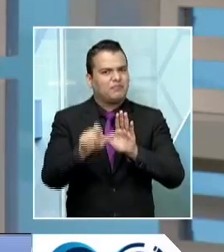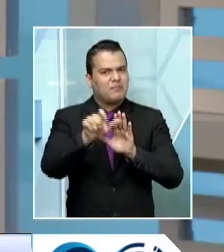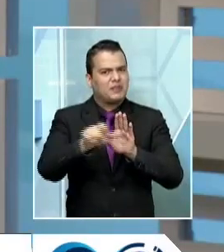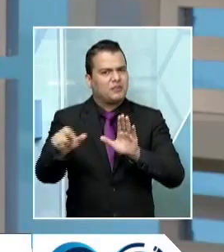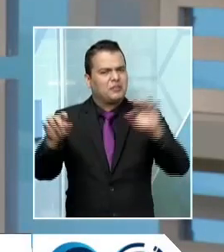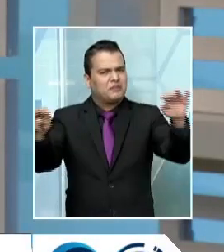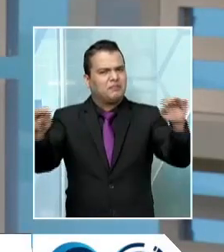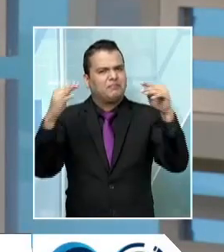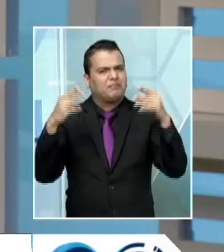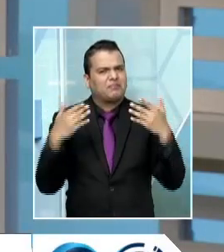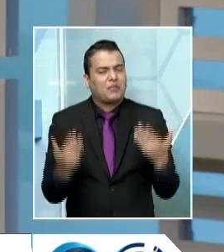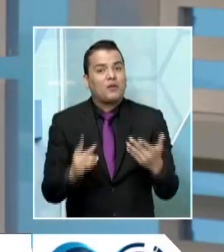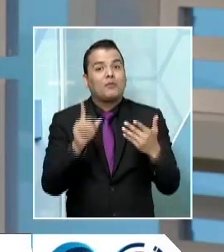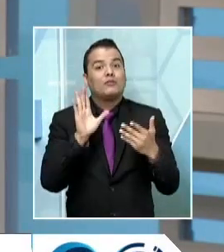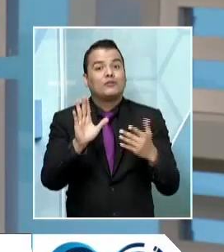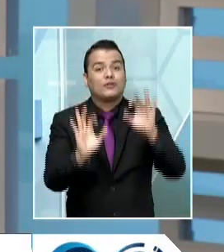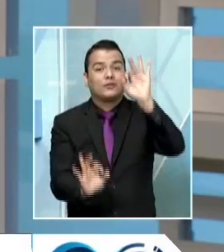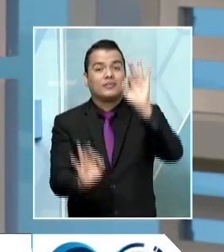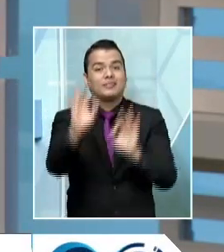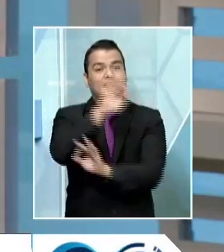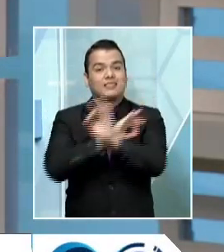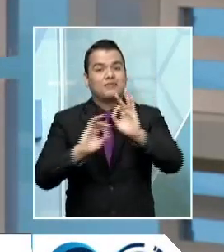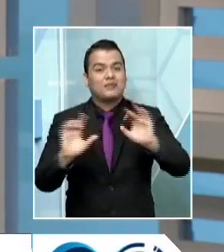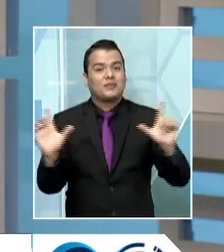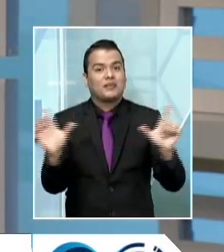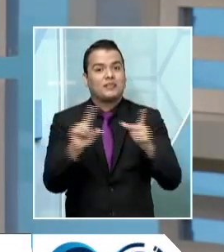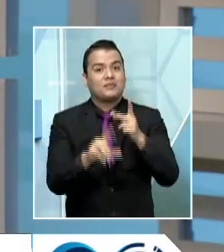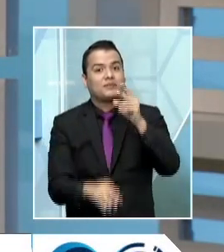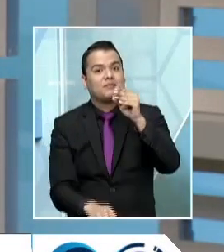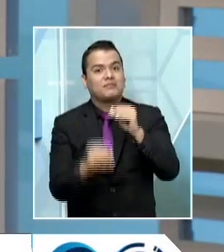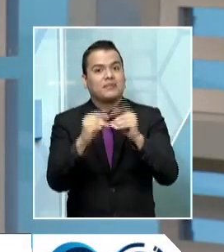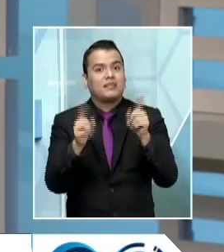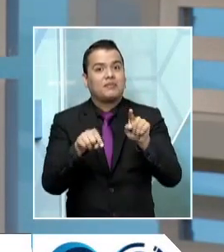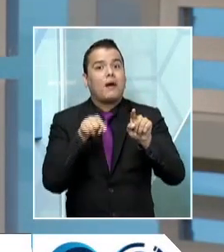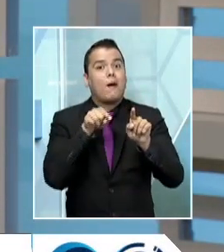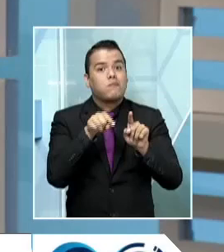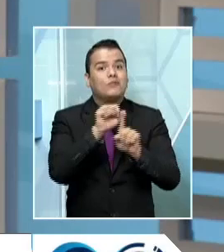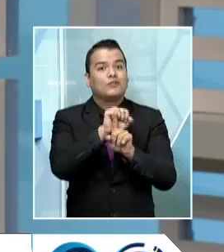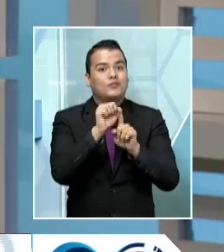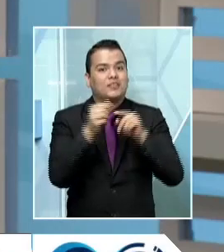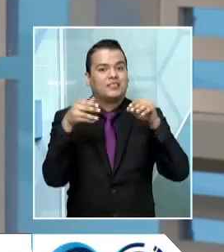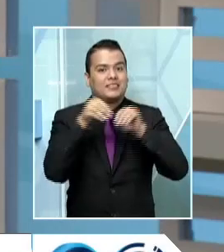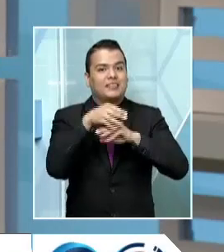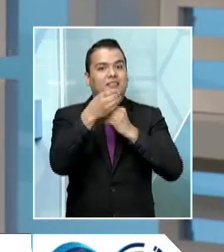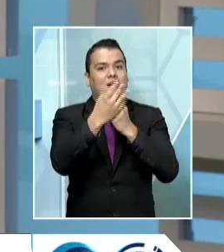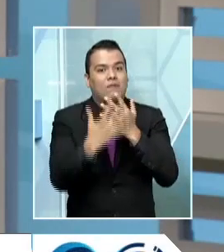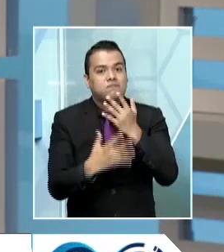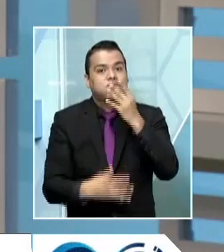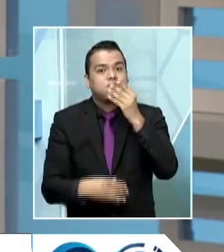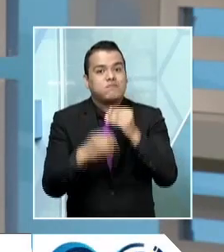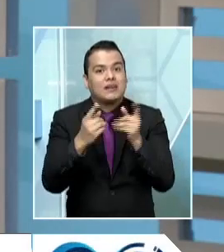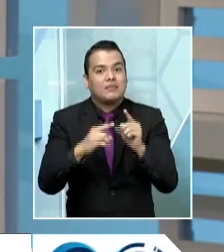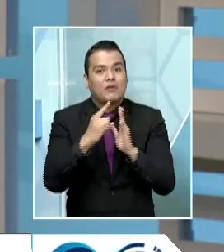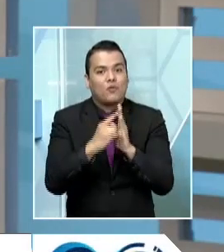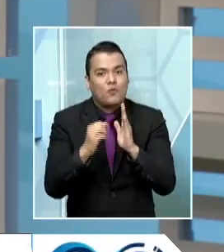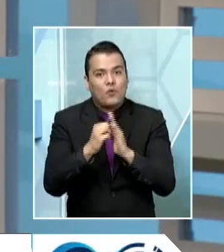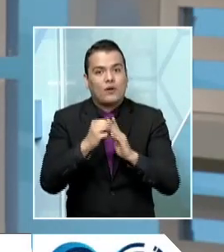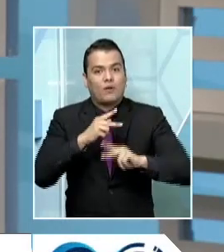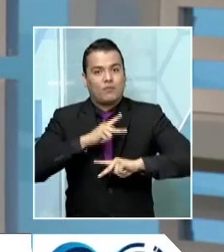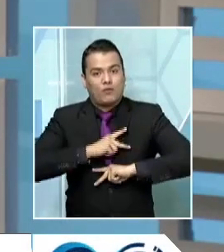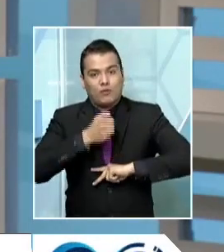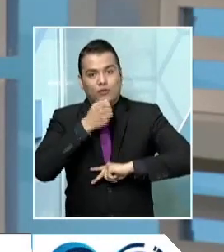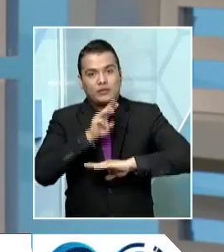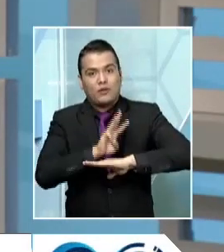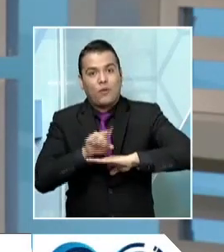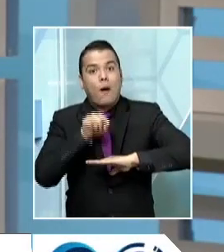televidentes de nuestro canal regional Telepacífico y a todos los que nos siguen por nuestro ecosistema digital en Facebook, Twitter, Huawei, YouTube y desde